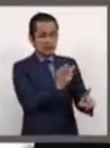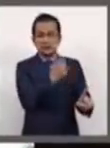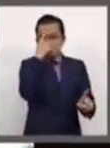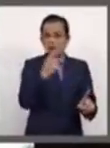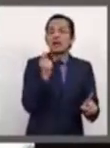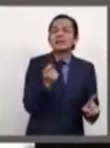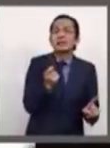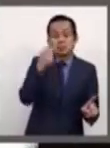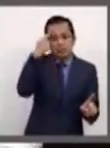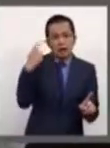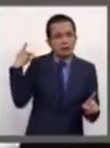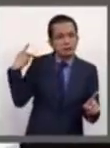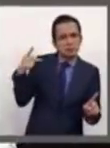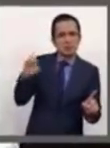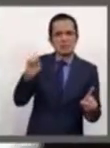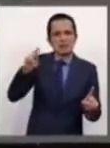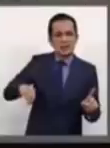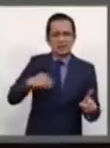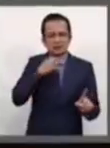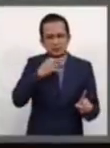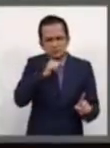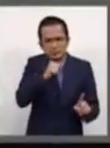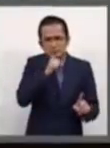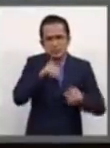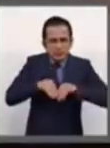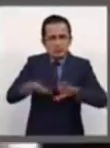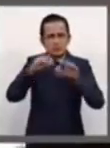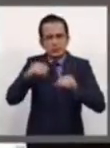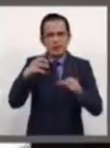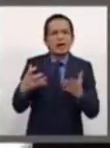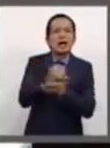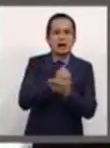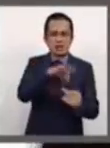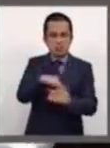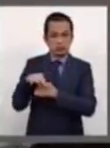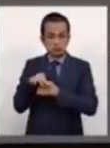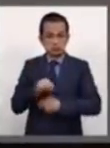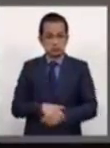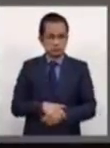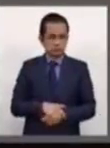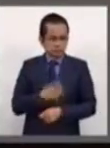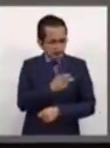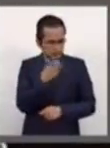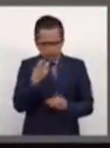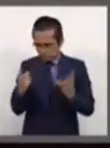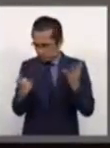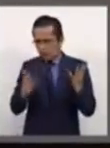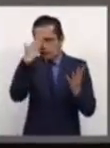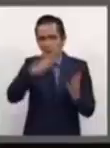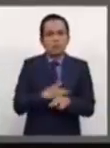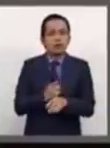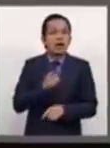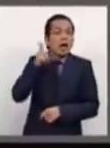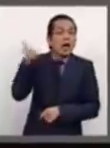Peña Nieto. Eso lo sabemos porque allá en Brasil ya se declaró cuenta, número